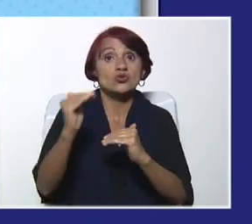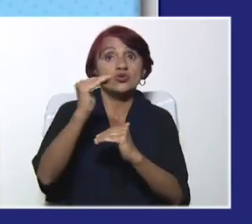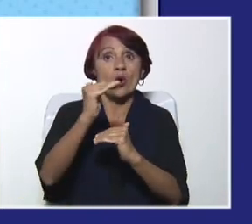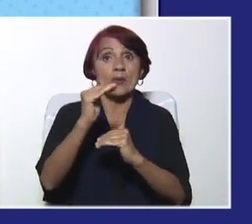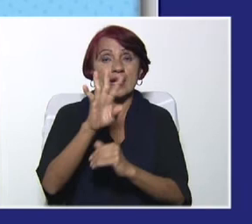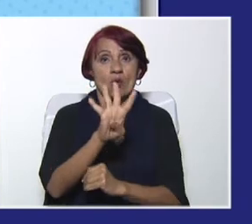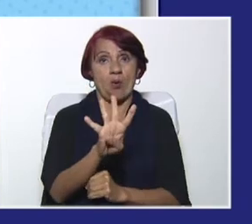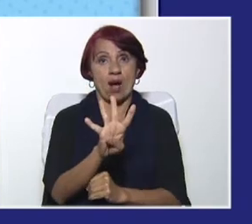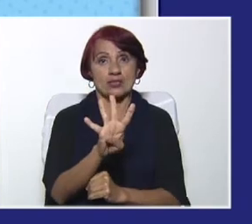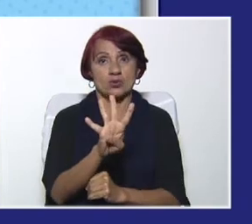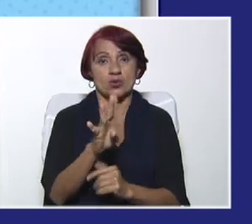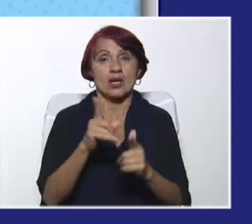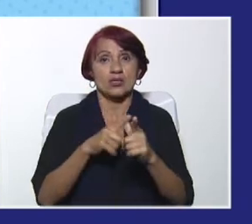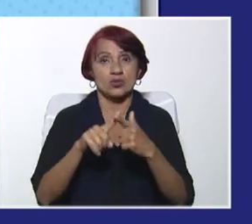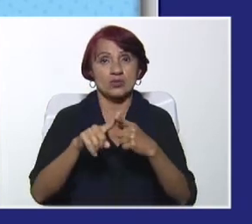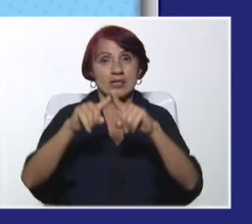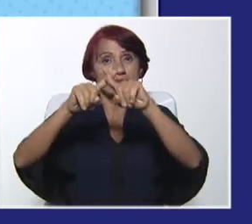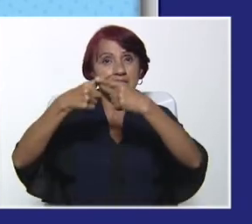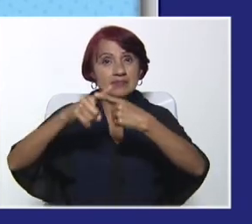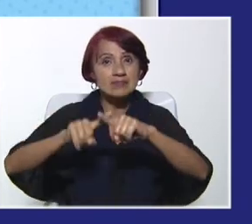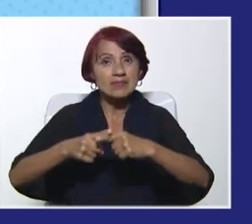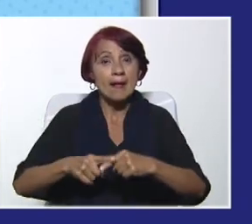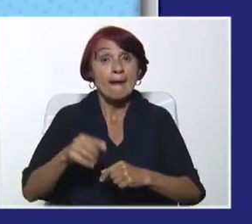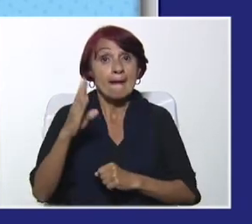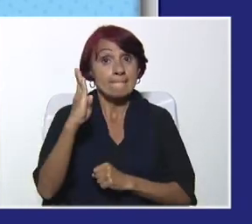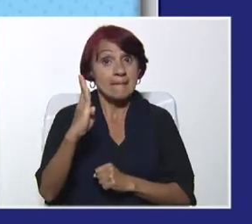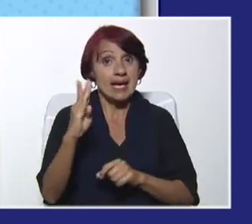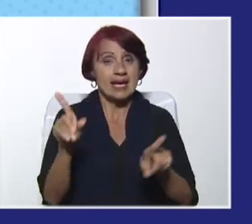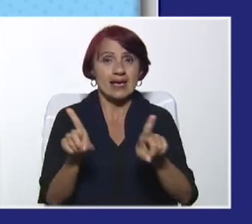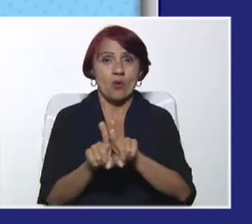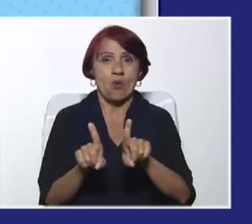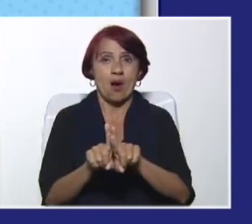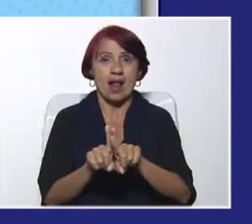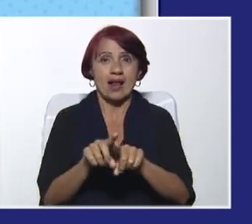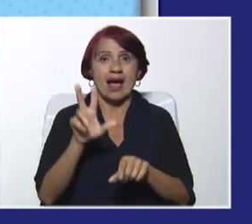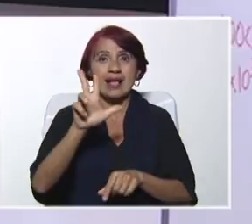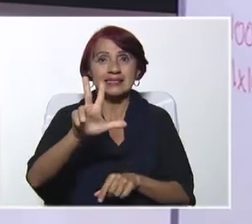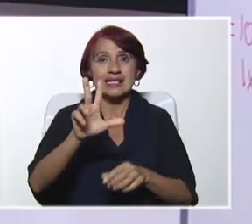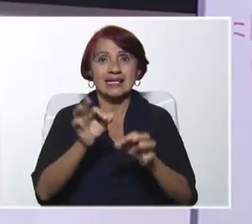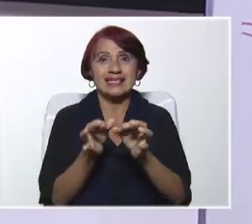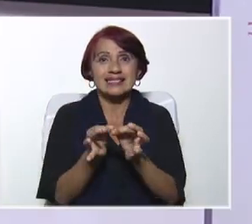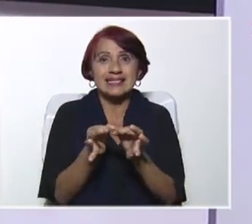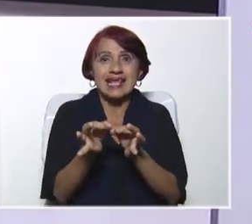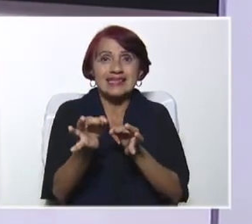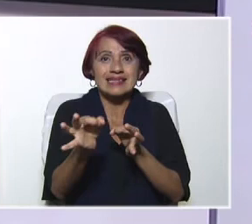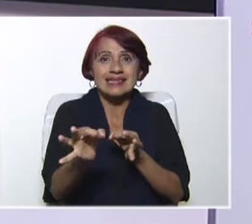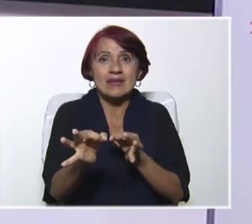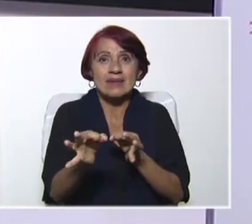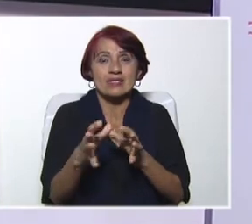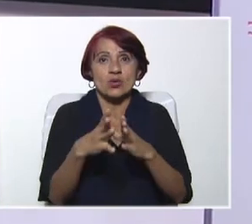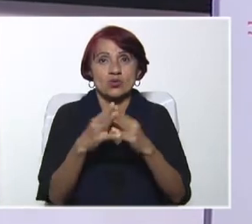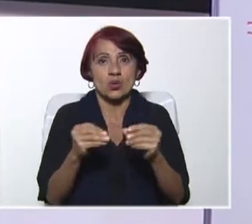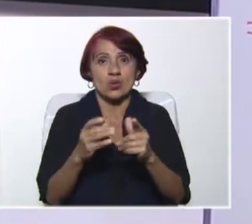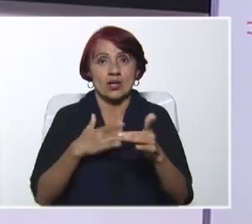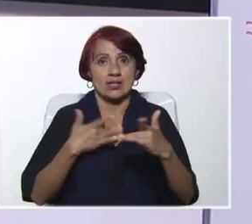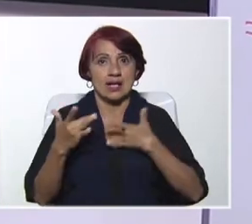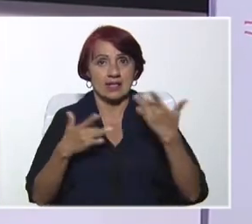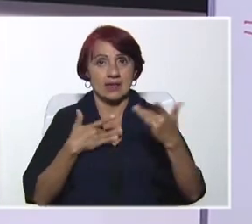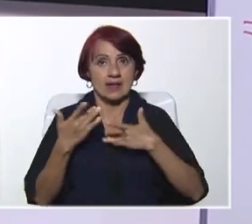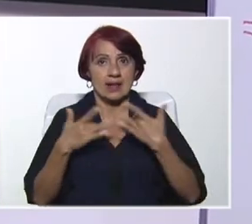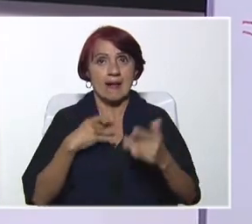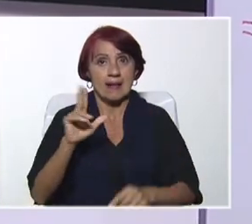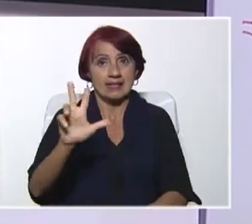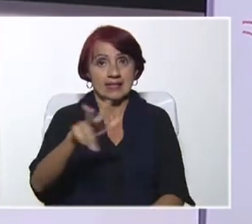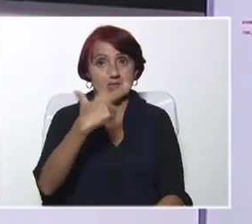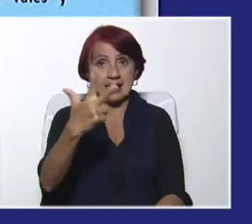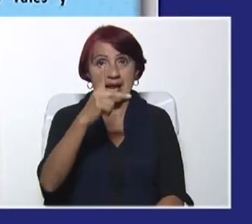Al ejecutar la multiplicación nos da que B es igual a 3 centímetros. Vamos ahora con las actividades de